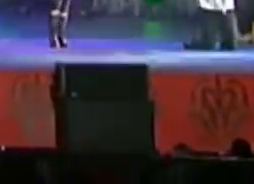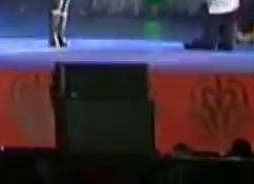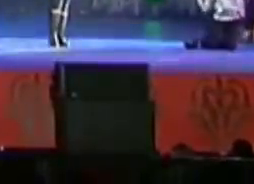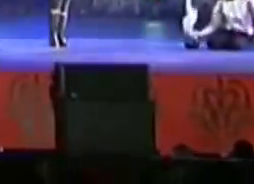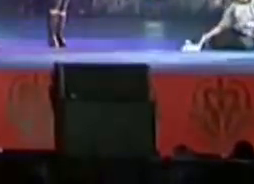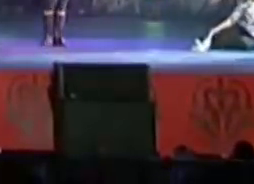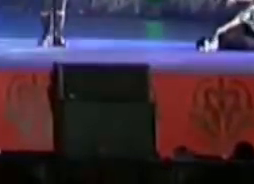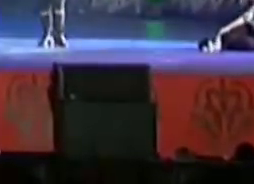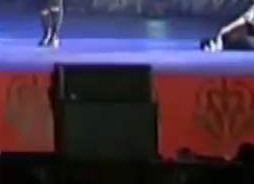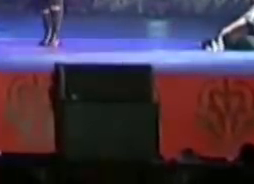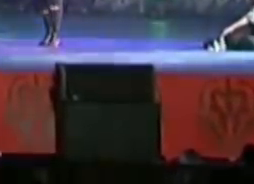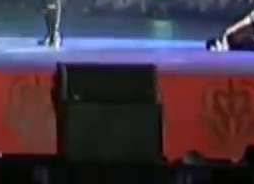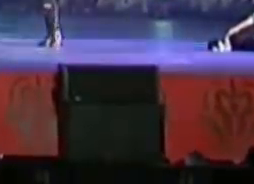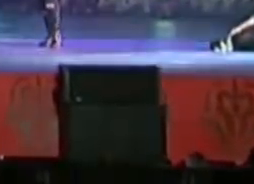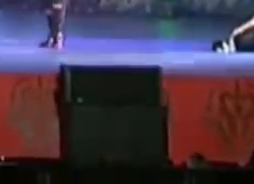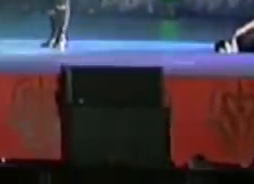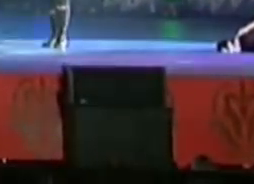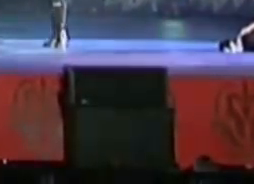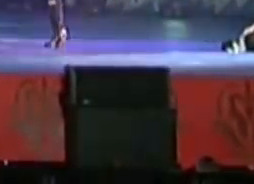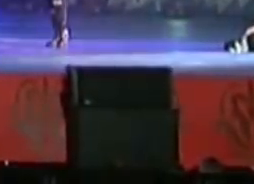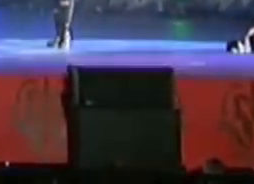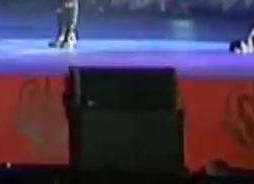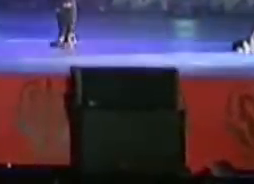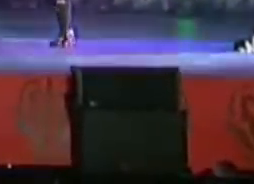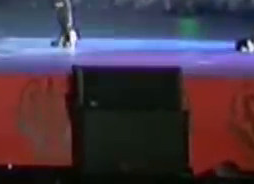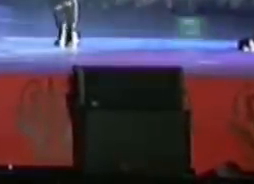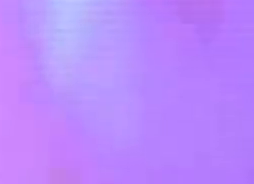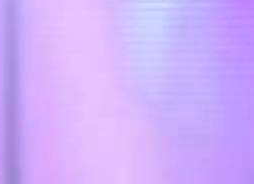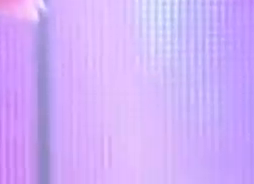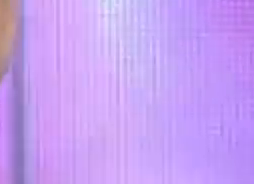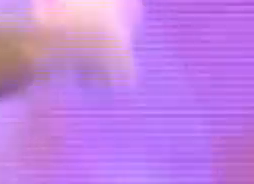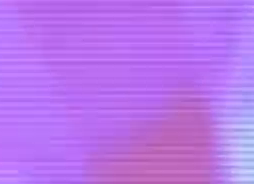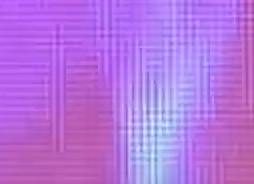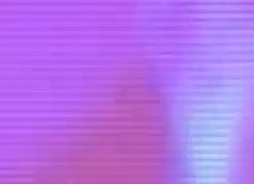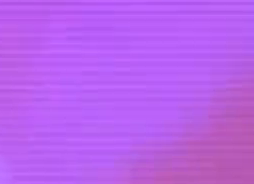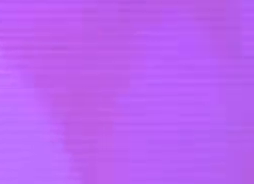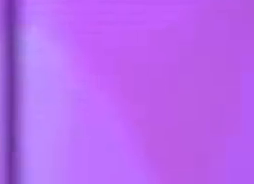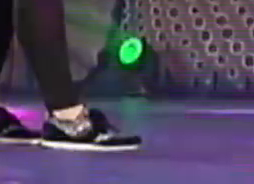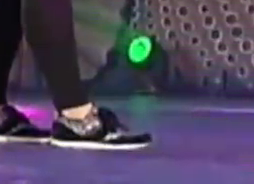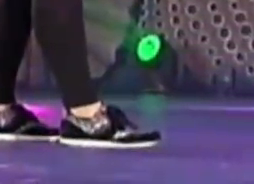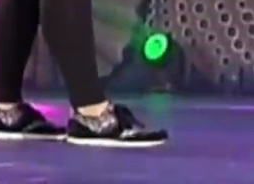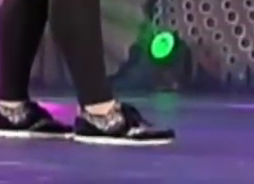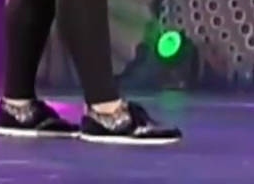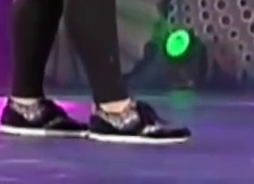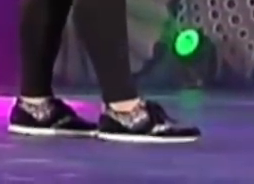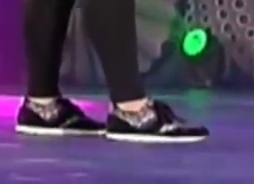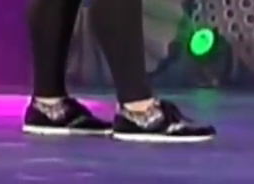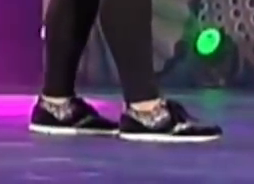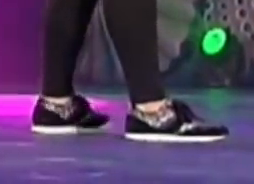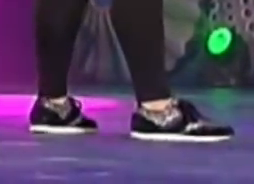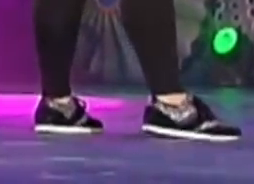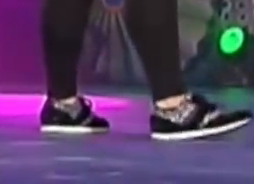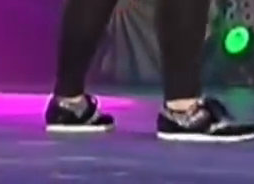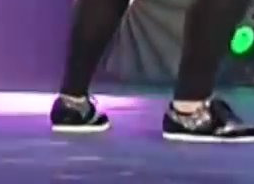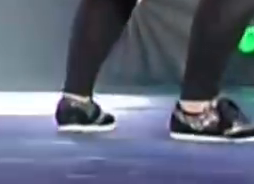go, go, go, go, go, go, go, go, go, strike a pose. Ay, qué perra, mi